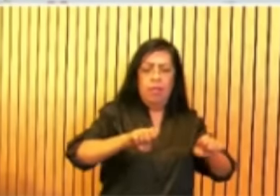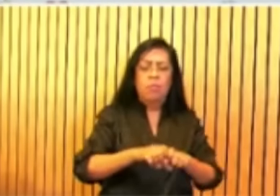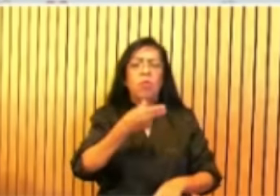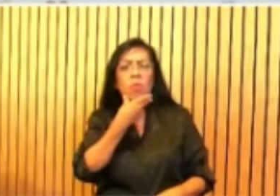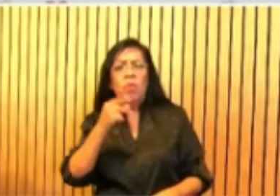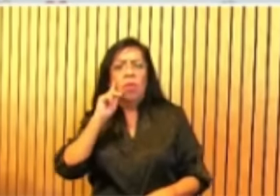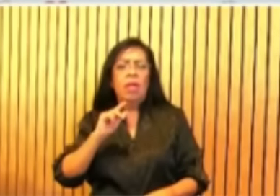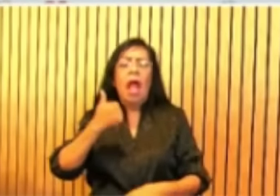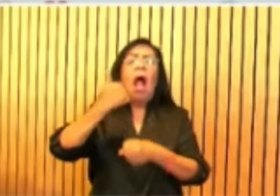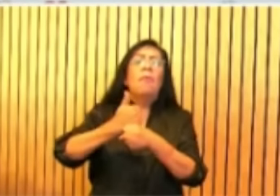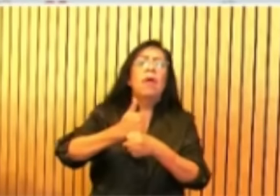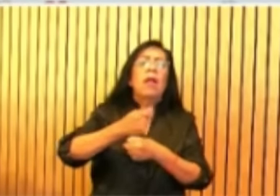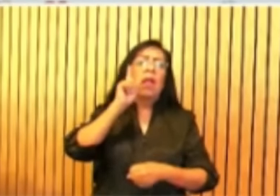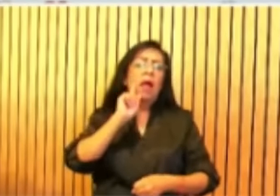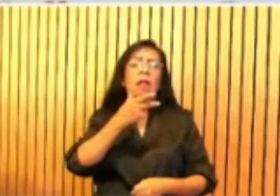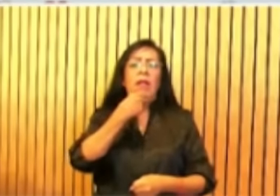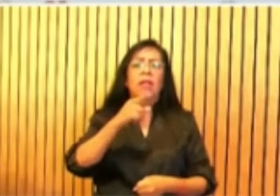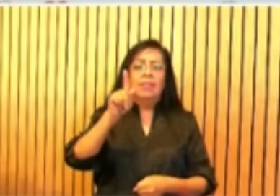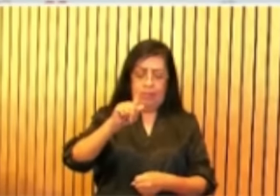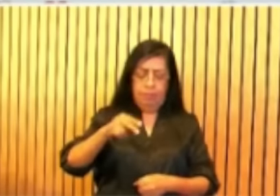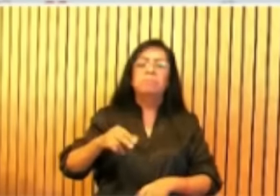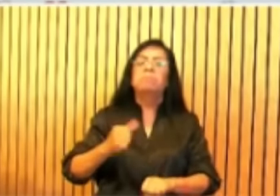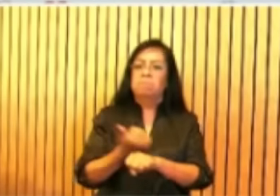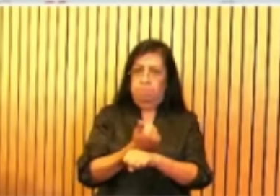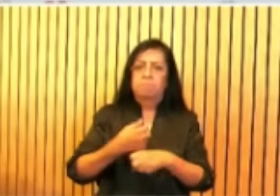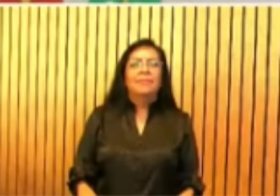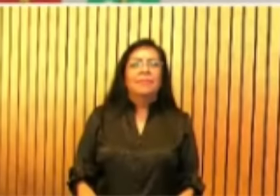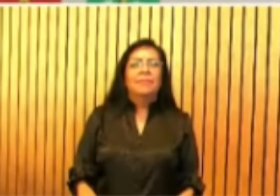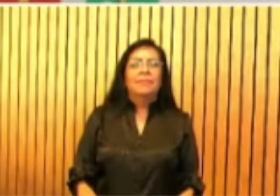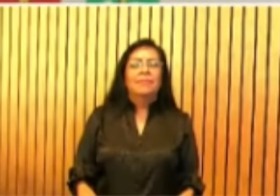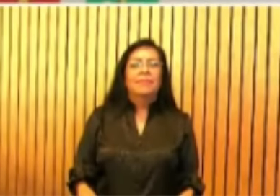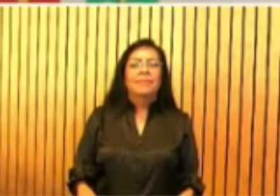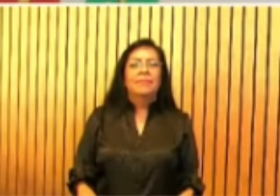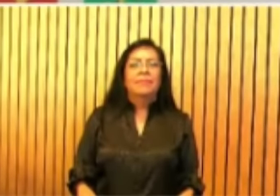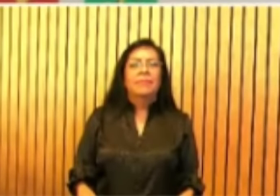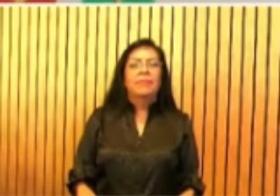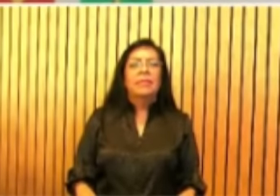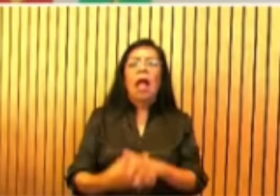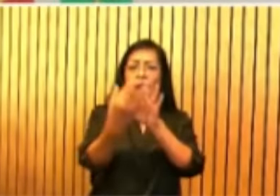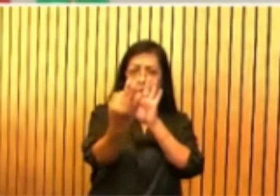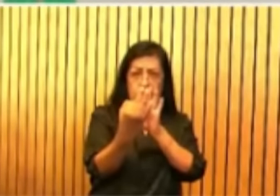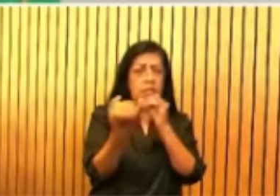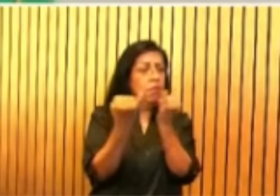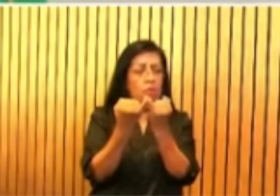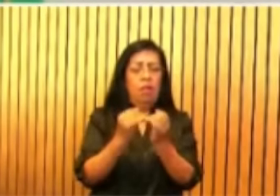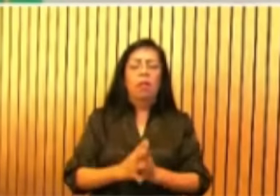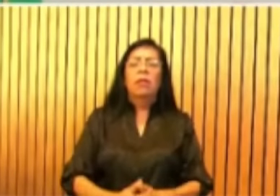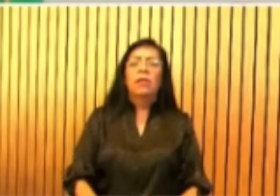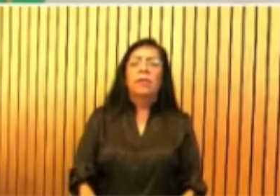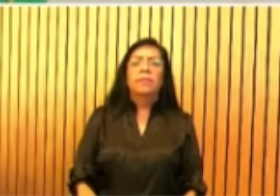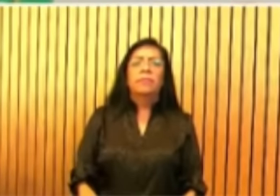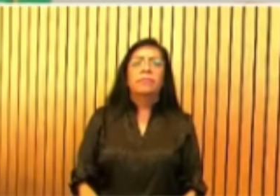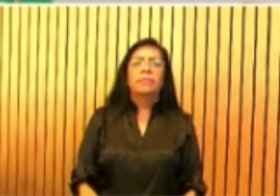lanzará un libro en el que explica a detalle cómo pondrá a las infancias nacionales como una de las causas más importantes de su agenda,